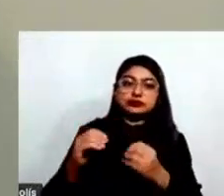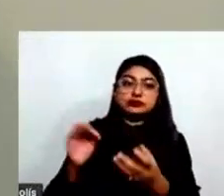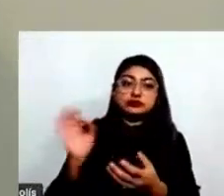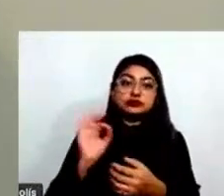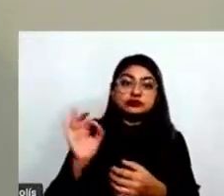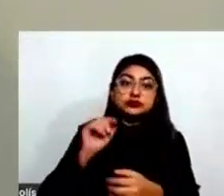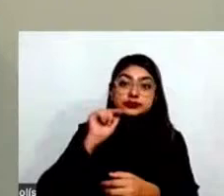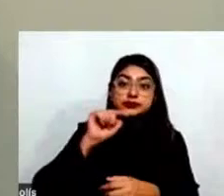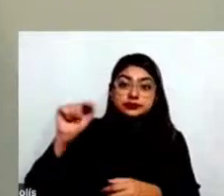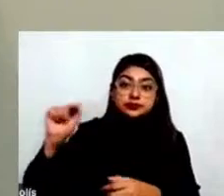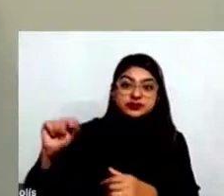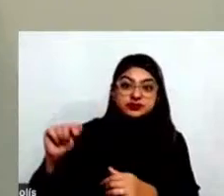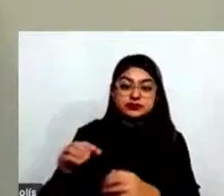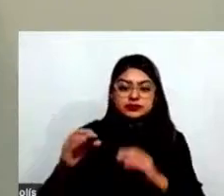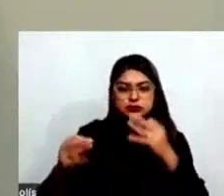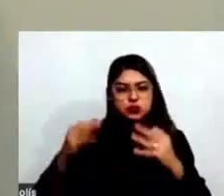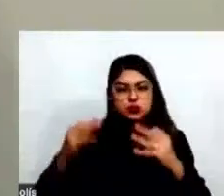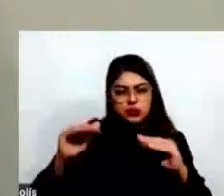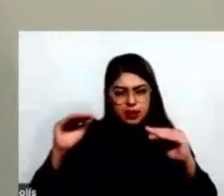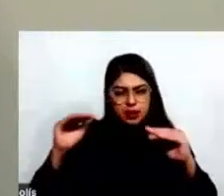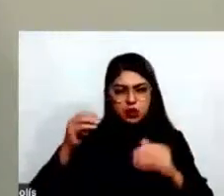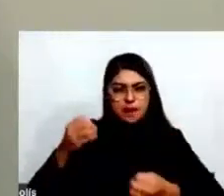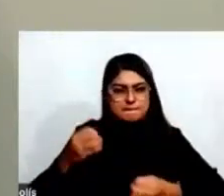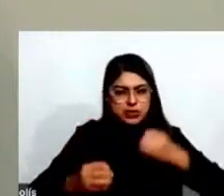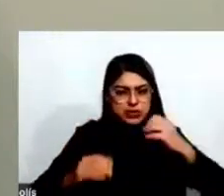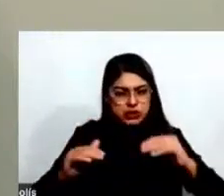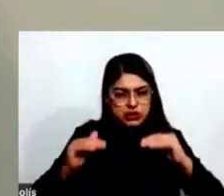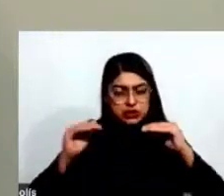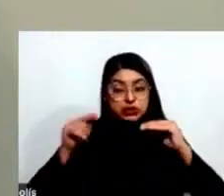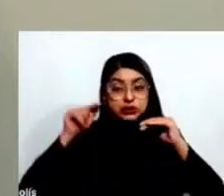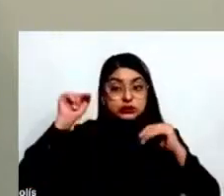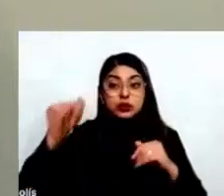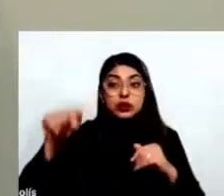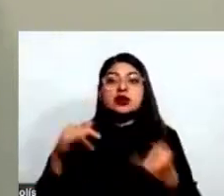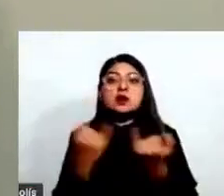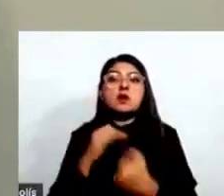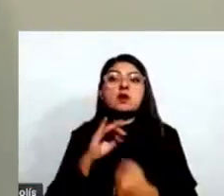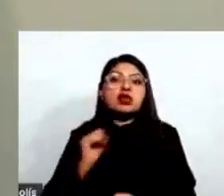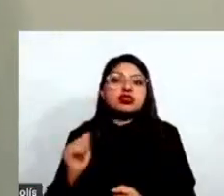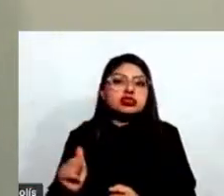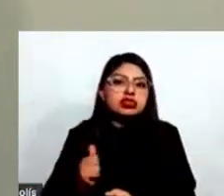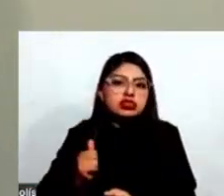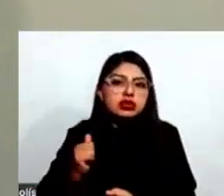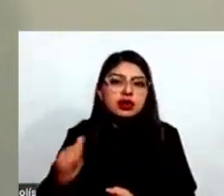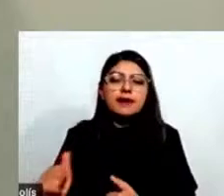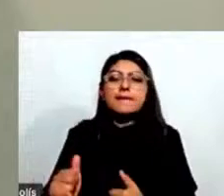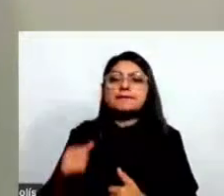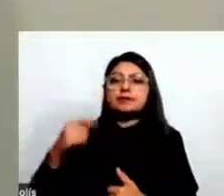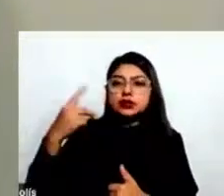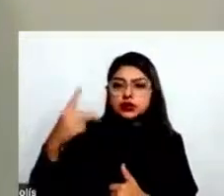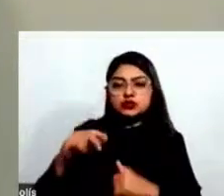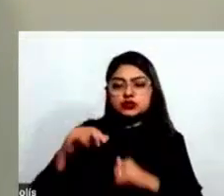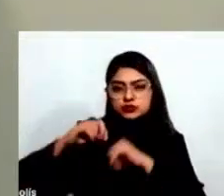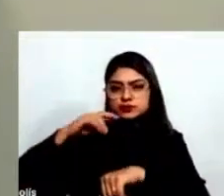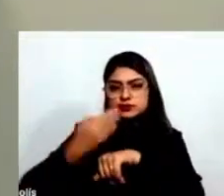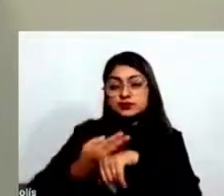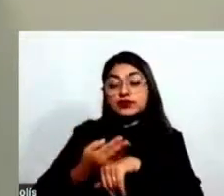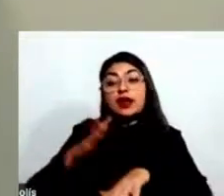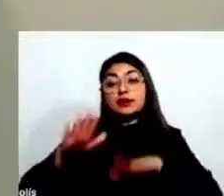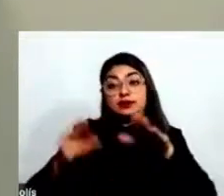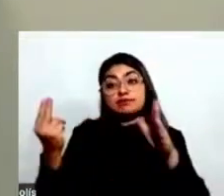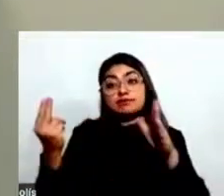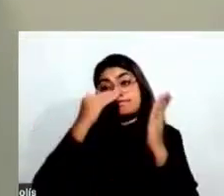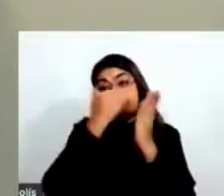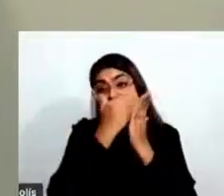requiere de la existencia de mecanismos objetivos, de mecanismos eficientes para su remoción. En estos casos,